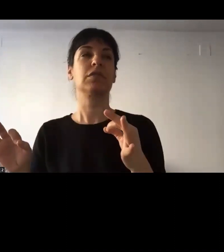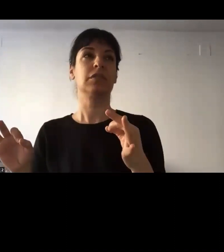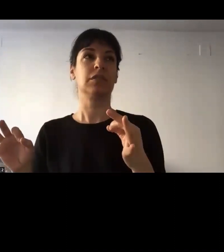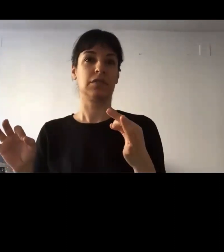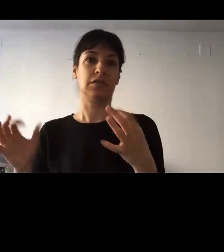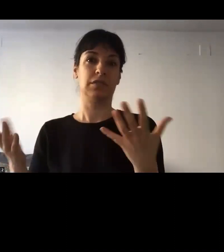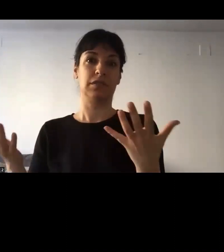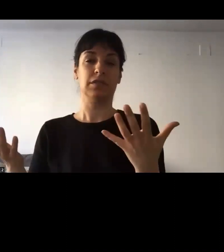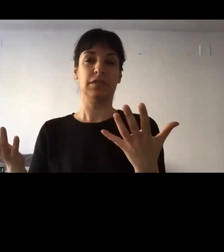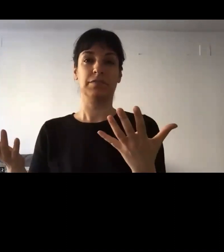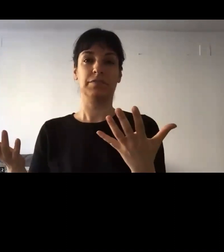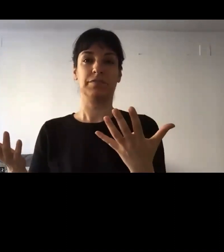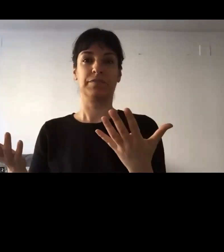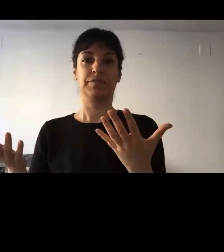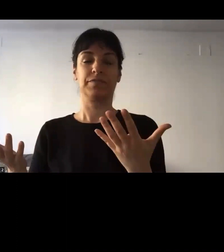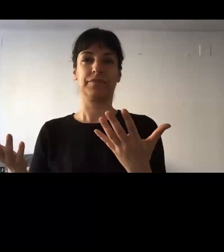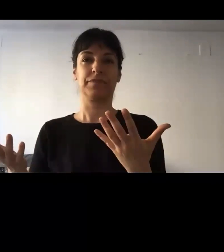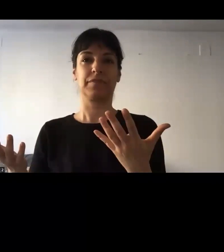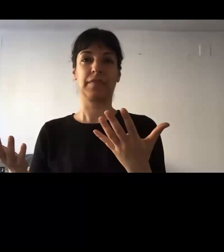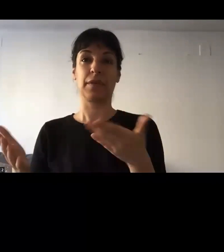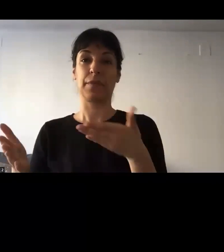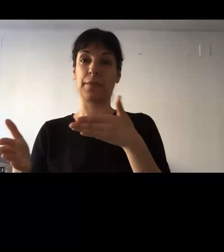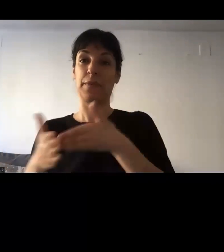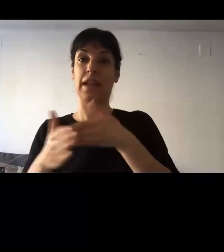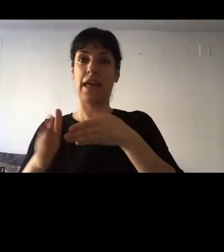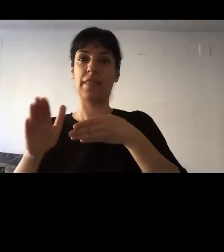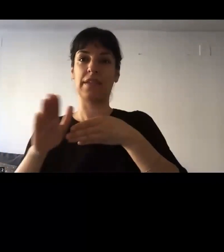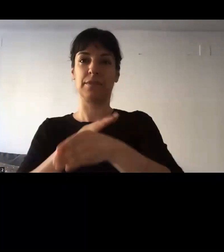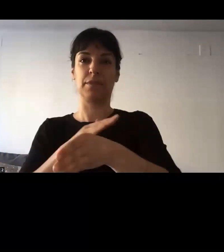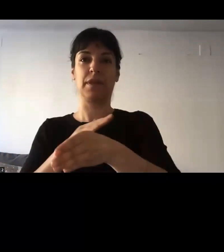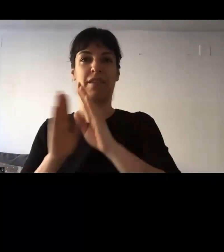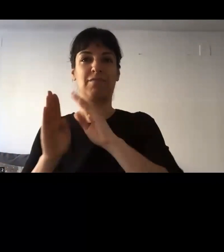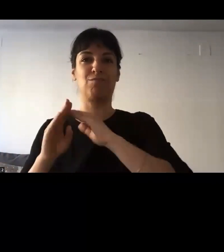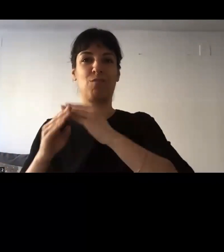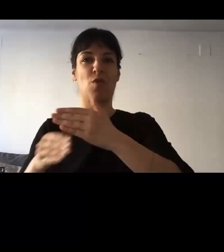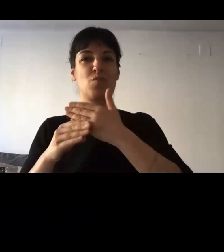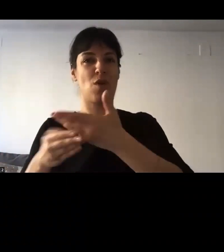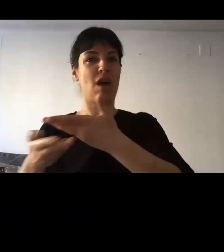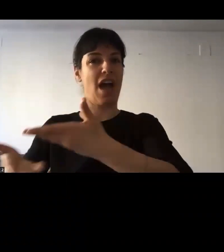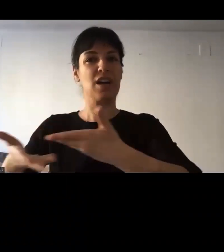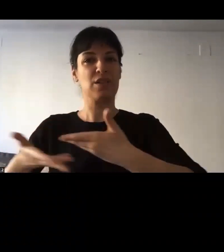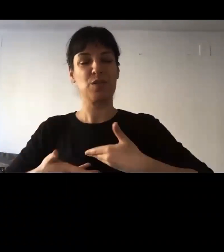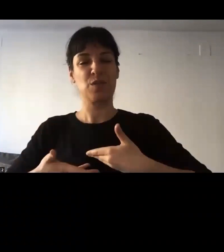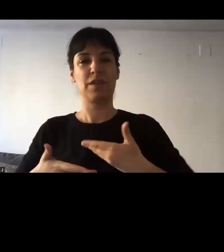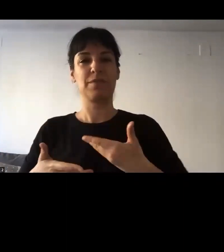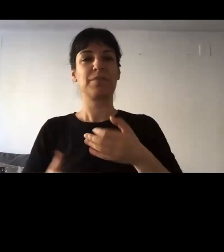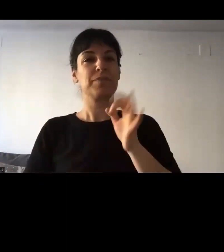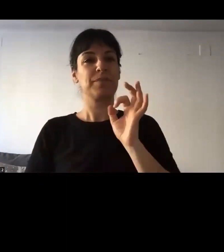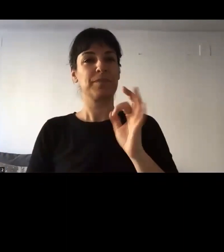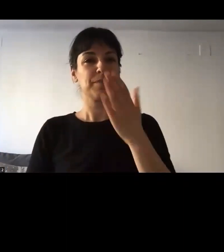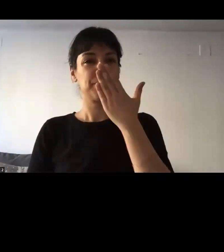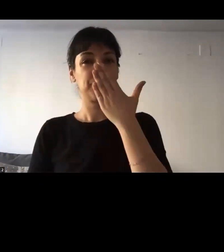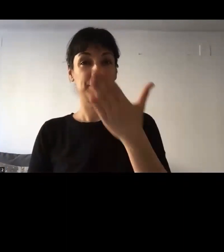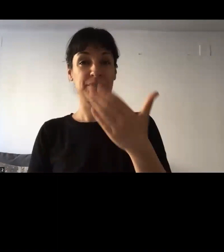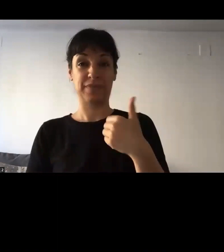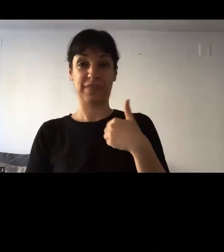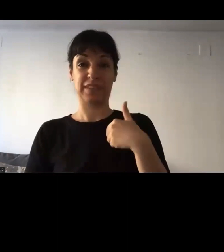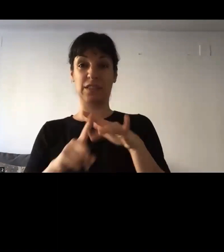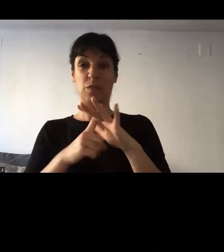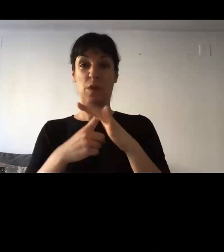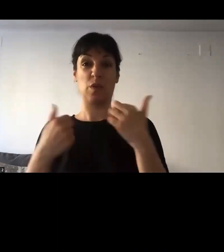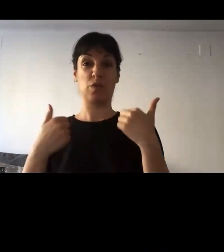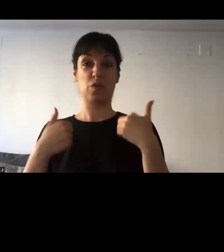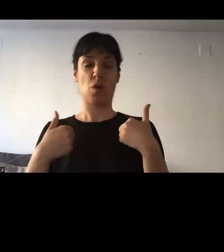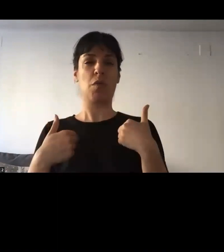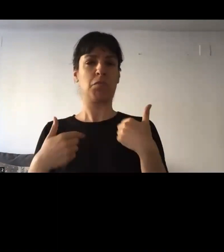me han suplido las barreras de accesibilidad y que ellos me han ayudado. Sí que es cierto que tengo que decir que, bueno, en mi caso, no lo voy a